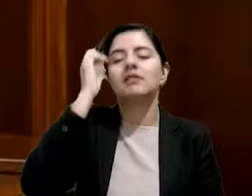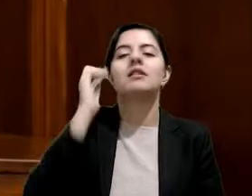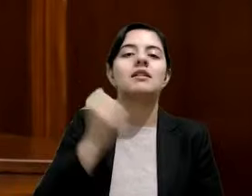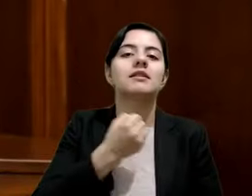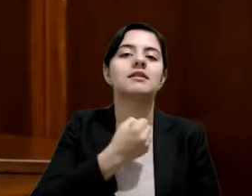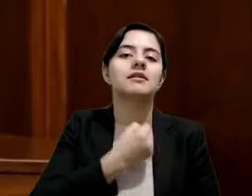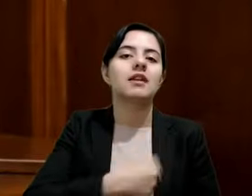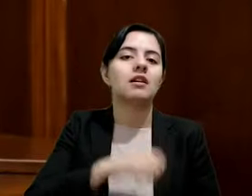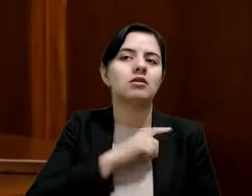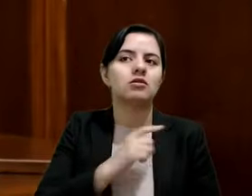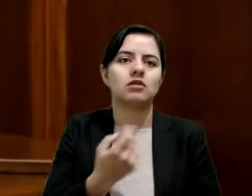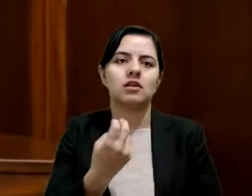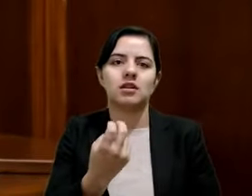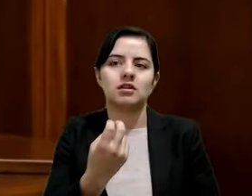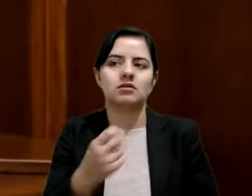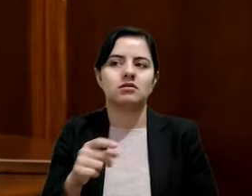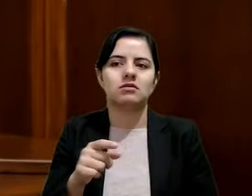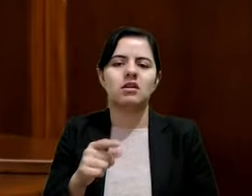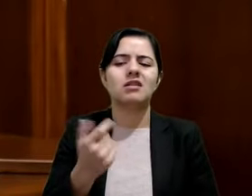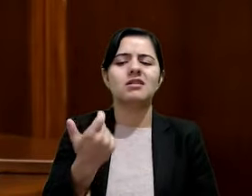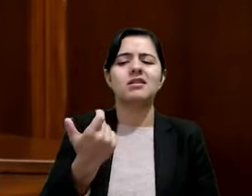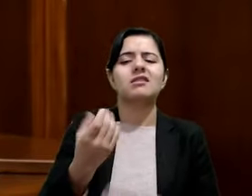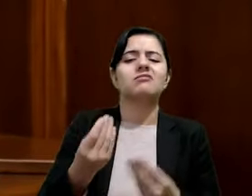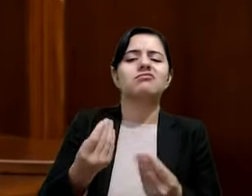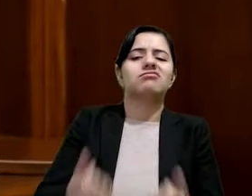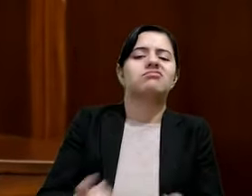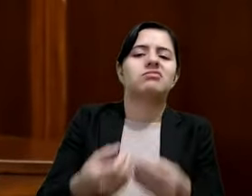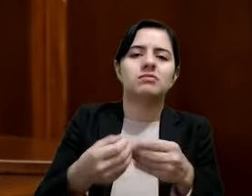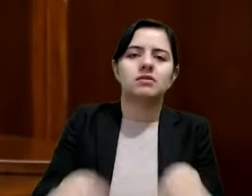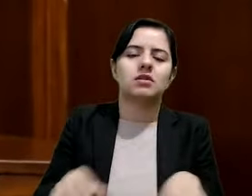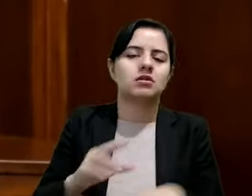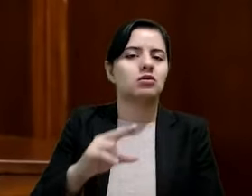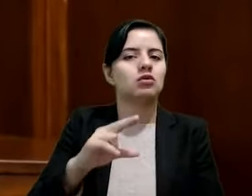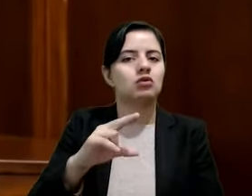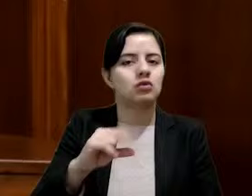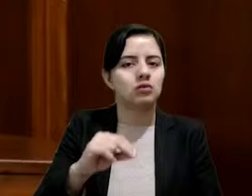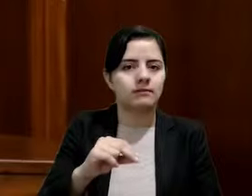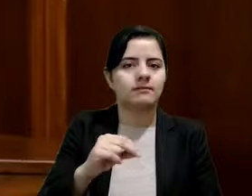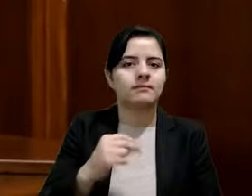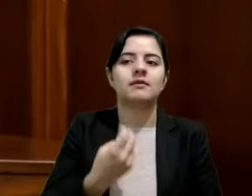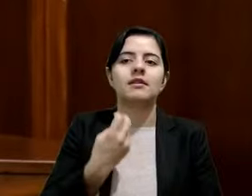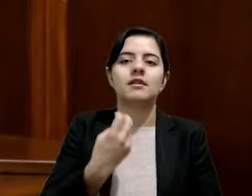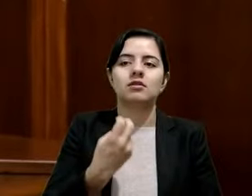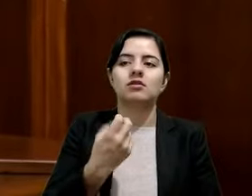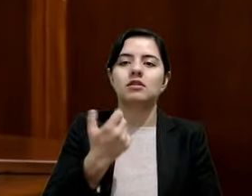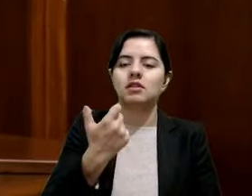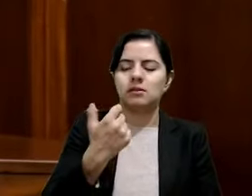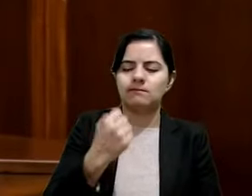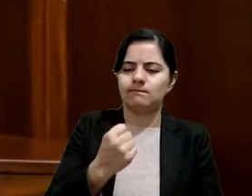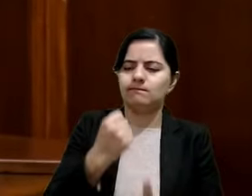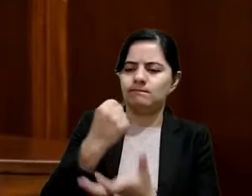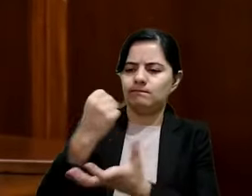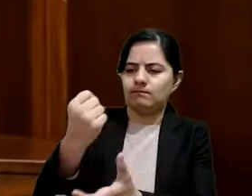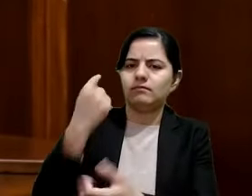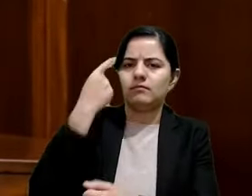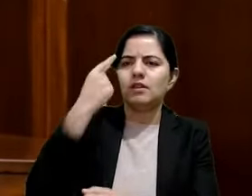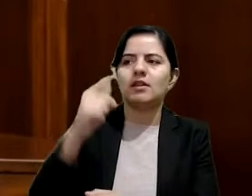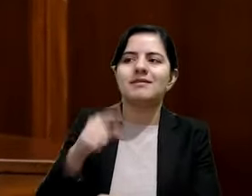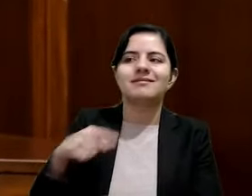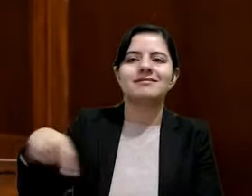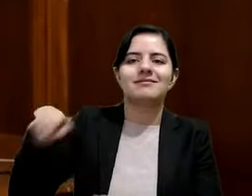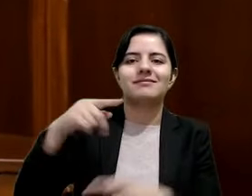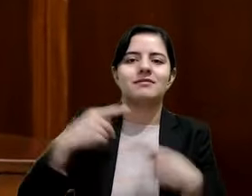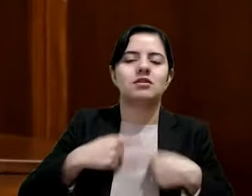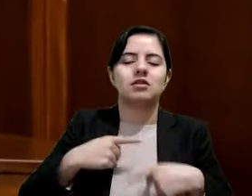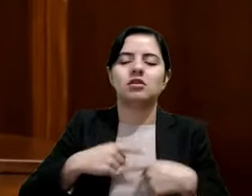visto como un gasto sino como una inversión en el bienestar de todas y todes por eso este año el presupuesto en salud se